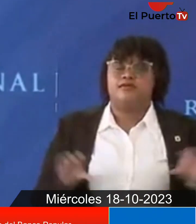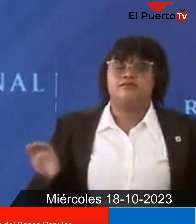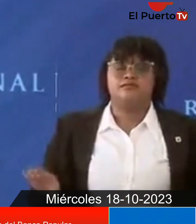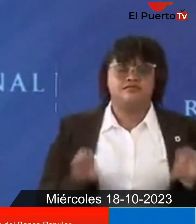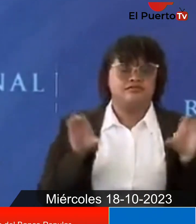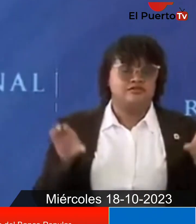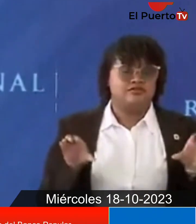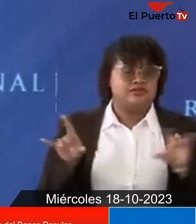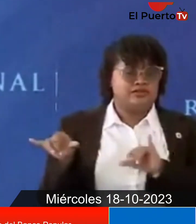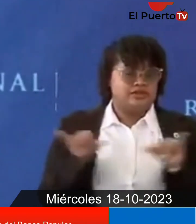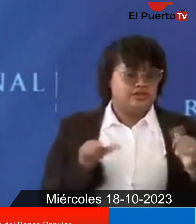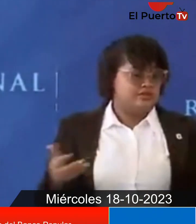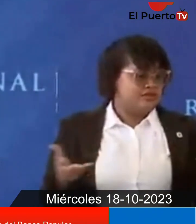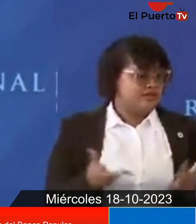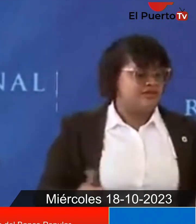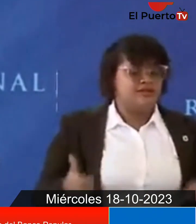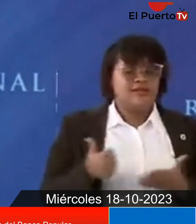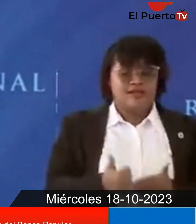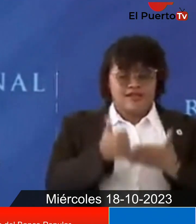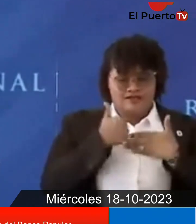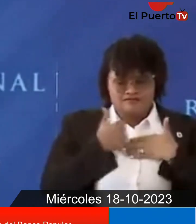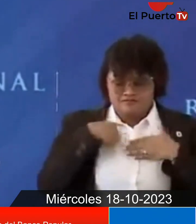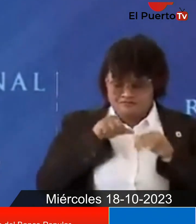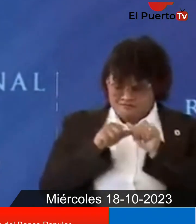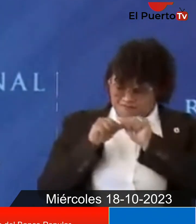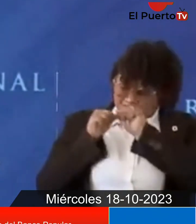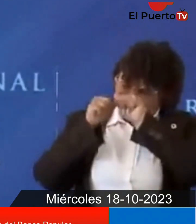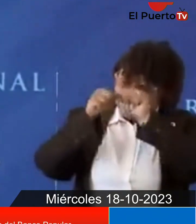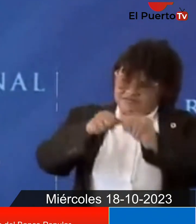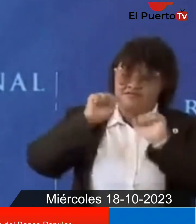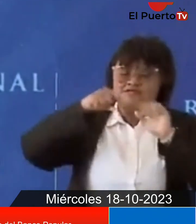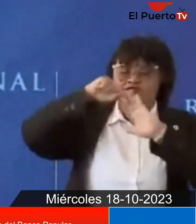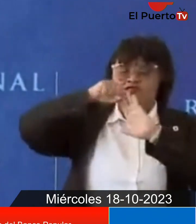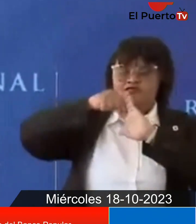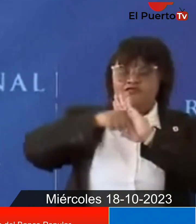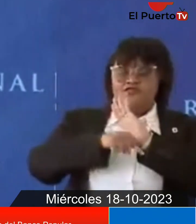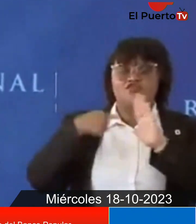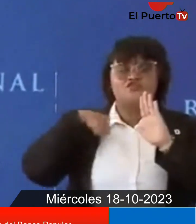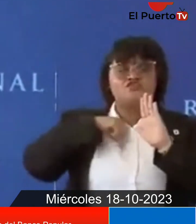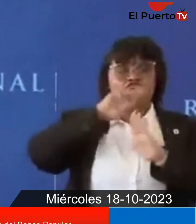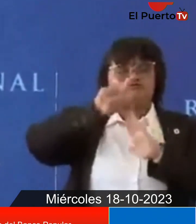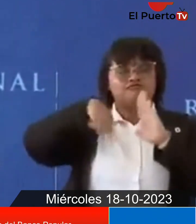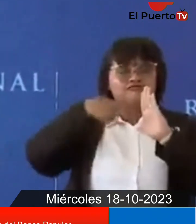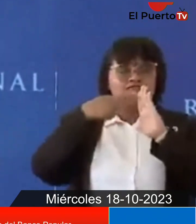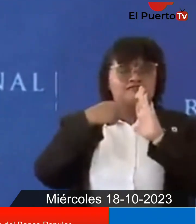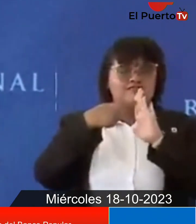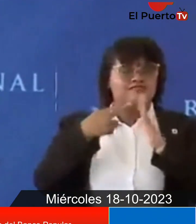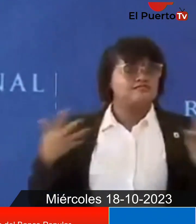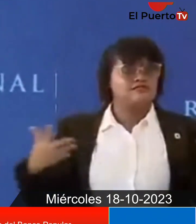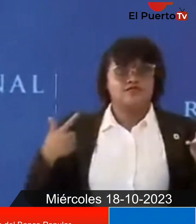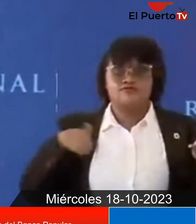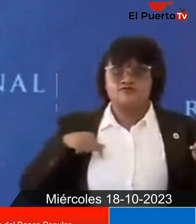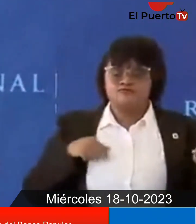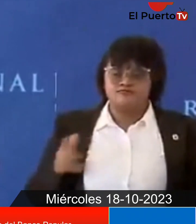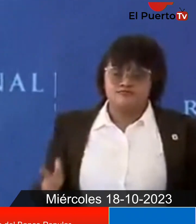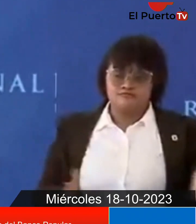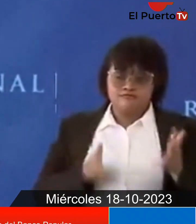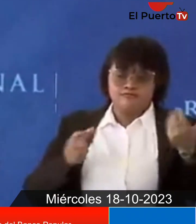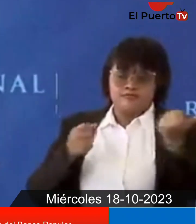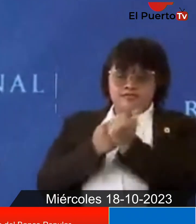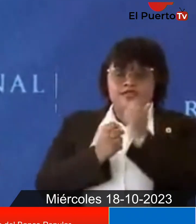Acciones como esta nos permiten seguir profundizando nuestro rol de agente catalizador